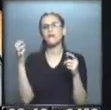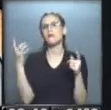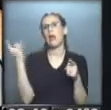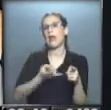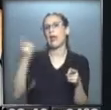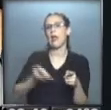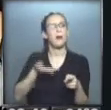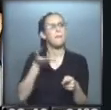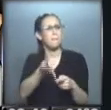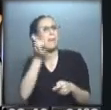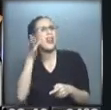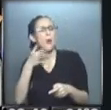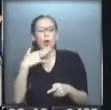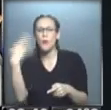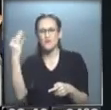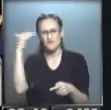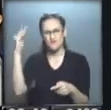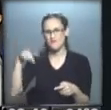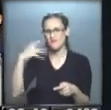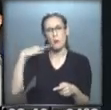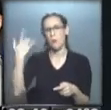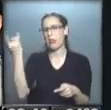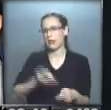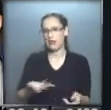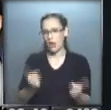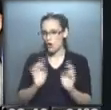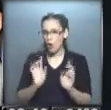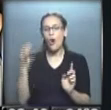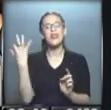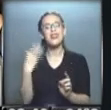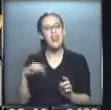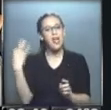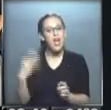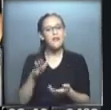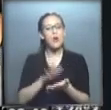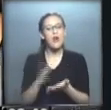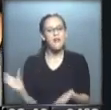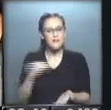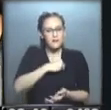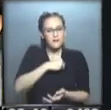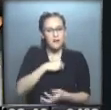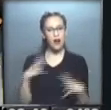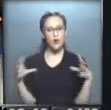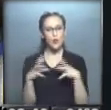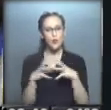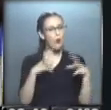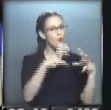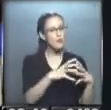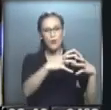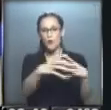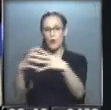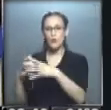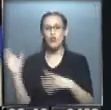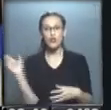de perdón, sino que tiene que impulsarse, ¿cierto?, a través de una voluntad colectiva de todos los sectores